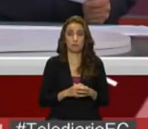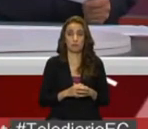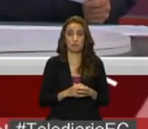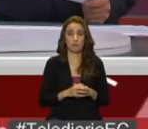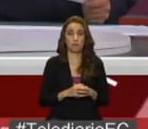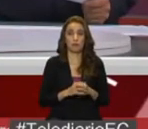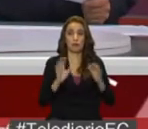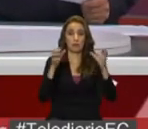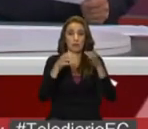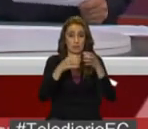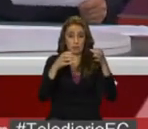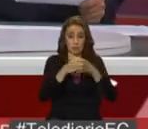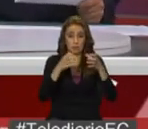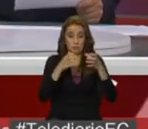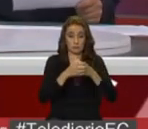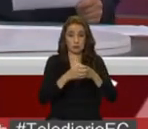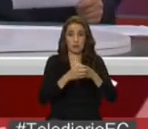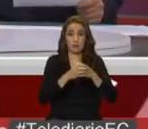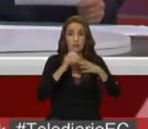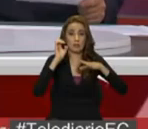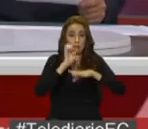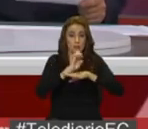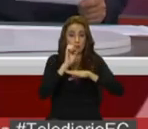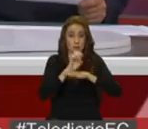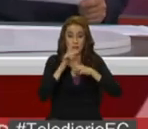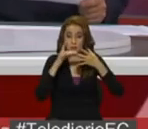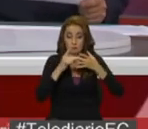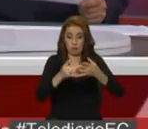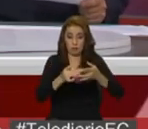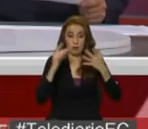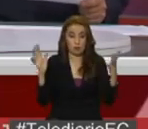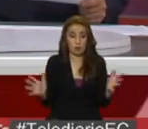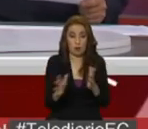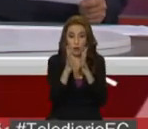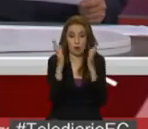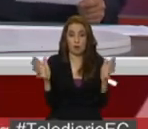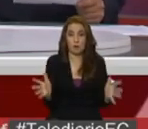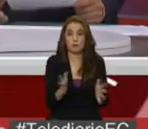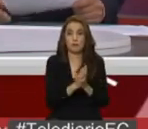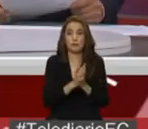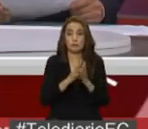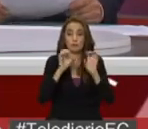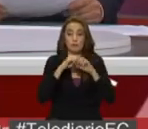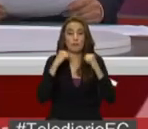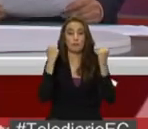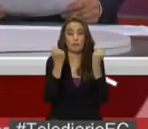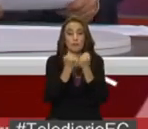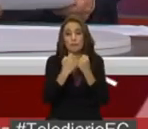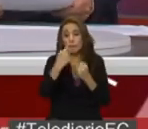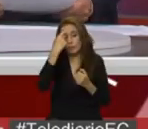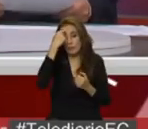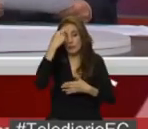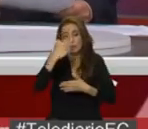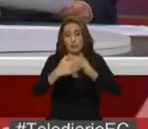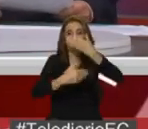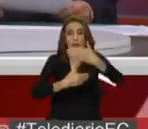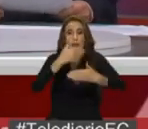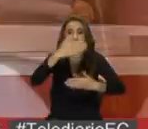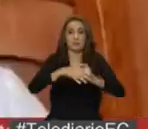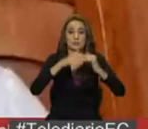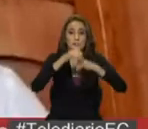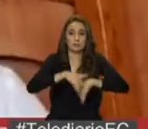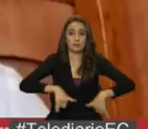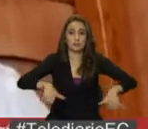La Comisión Nacional Anticorrupción, decía, ejerce control social sobre las autoridades, sobre